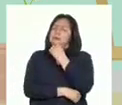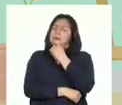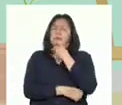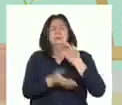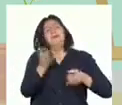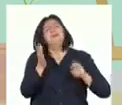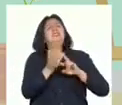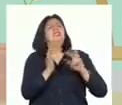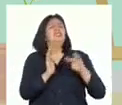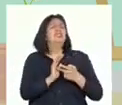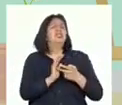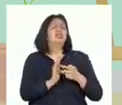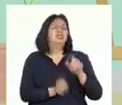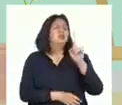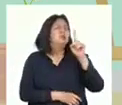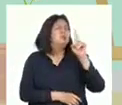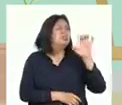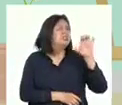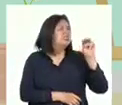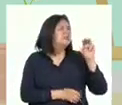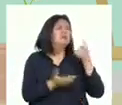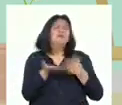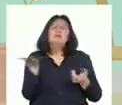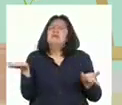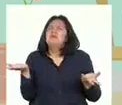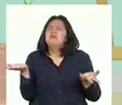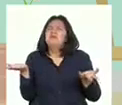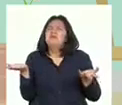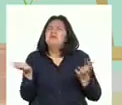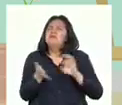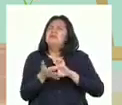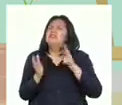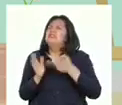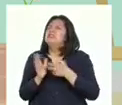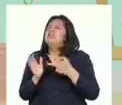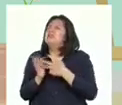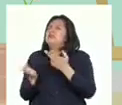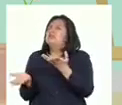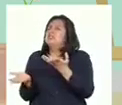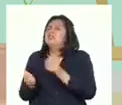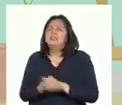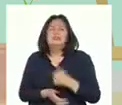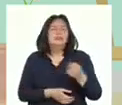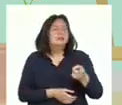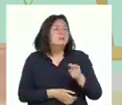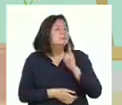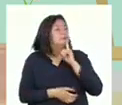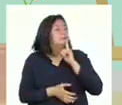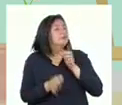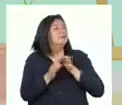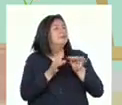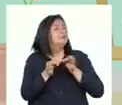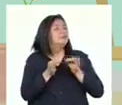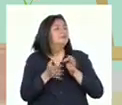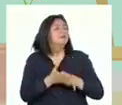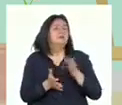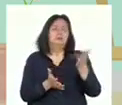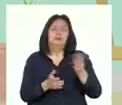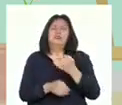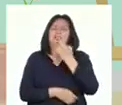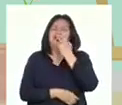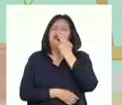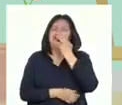qué significa un centímetro. Al escuchar esta pregunta, el padre de Daniel le explicará de forma